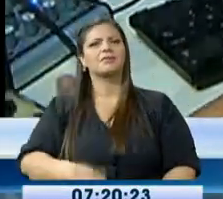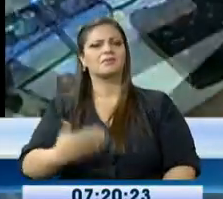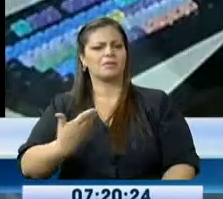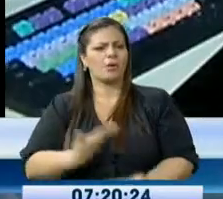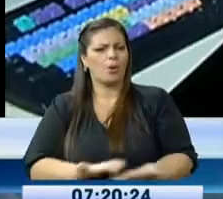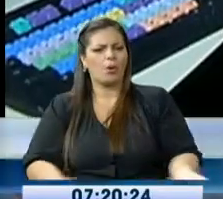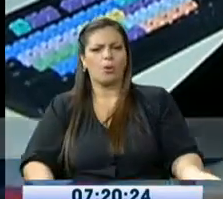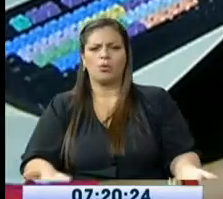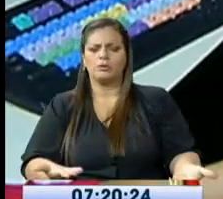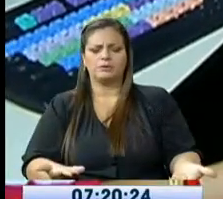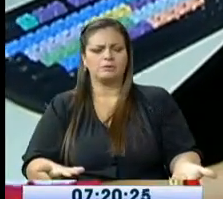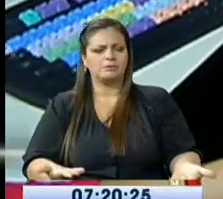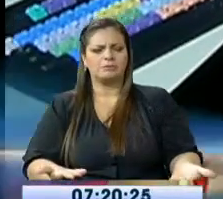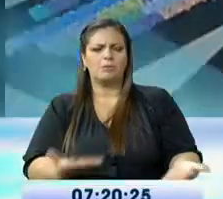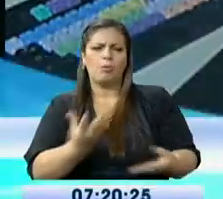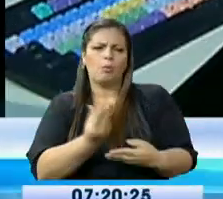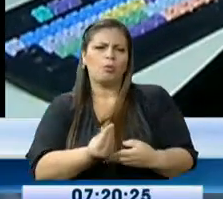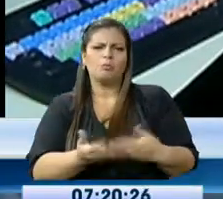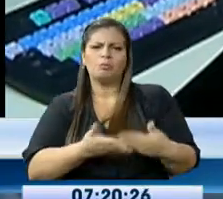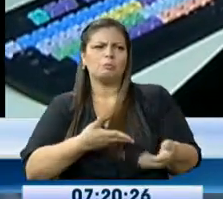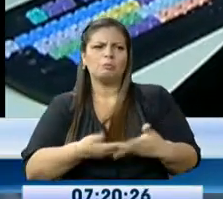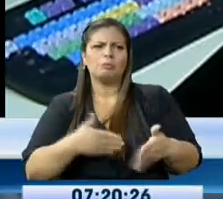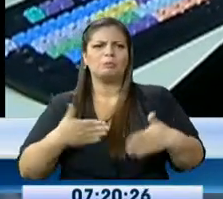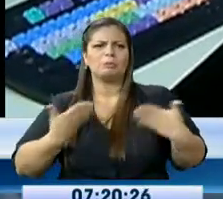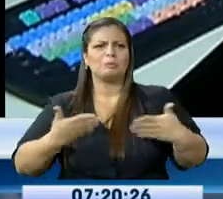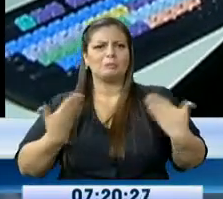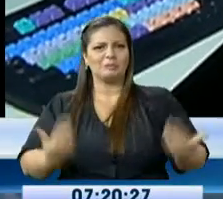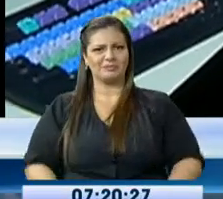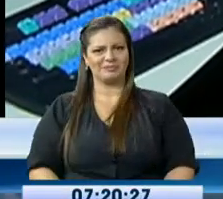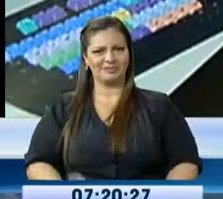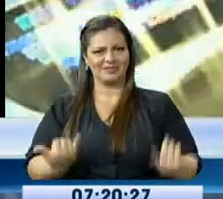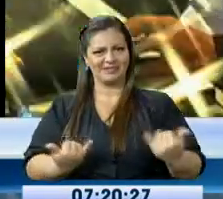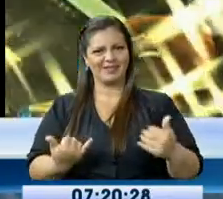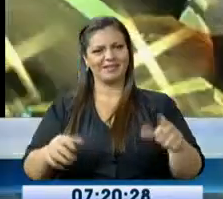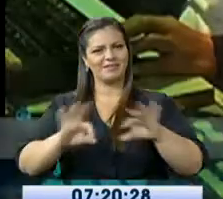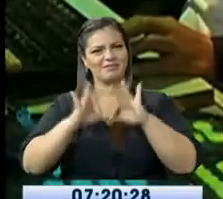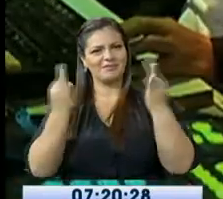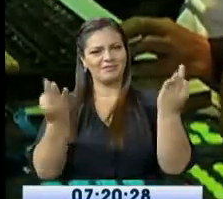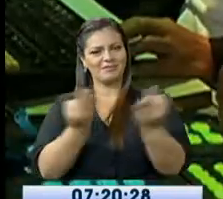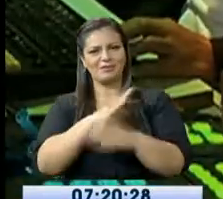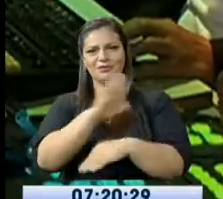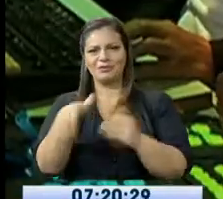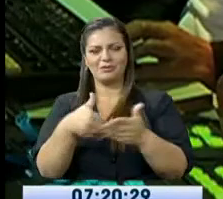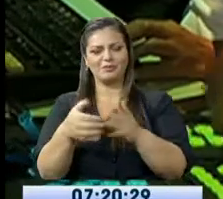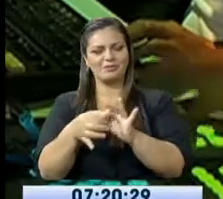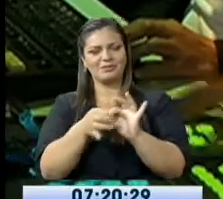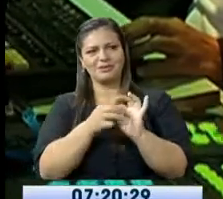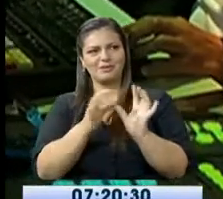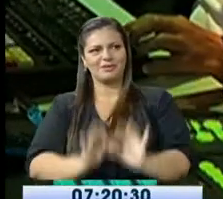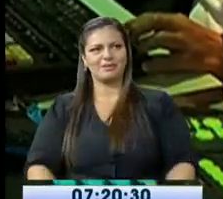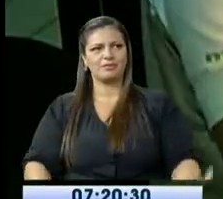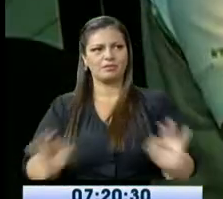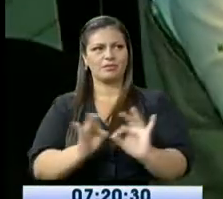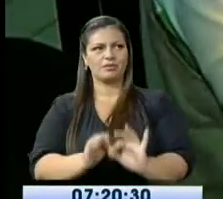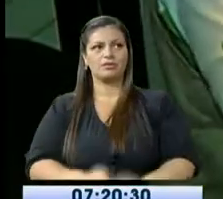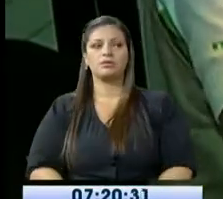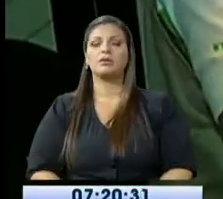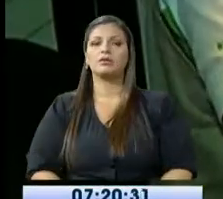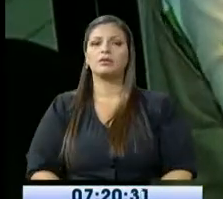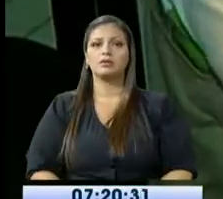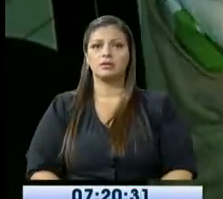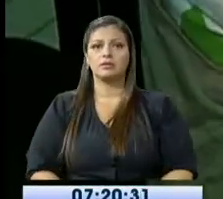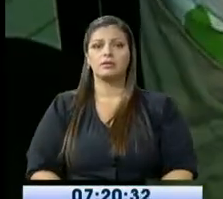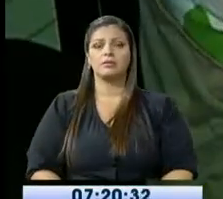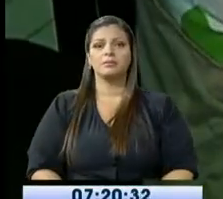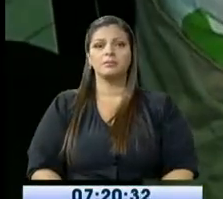tiene. Lo mejor en esta Navidad, que el próximo 24 estén en familia. La operación del switcher a la hora de sacar al aire